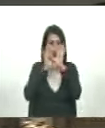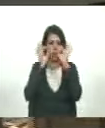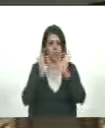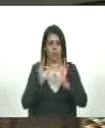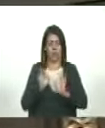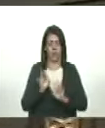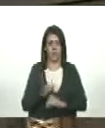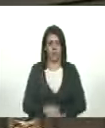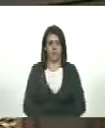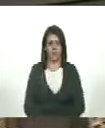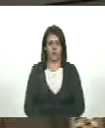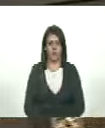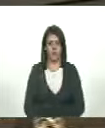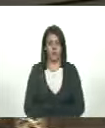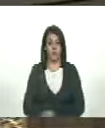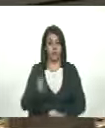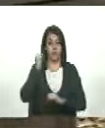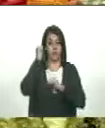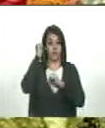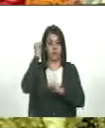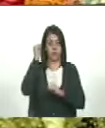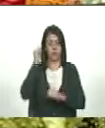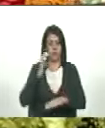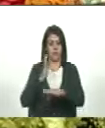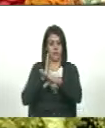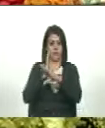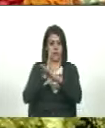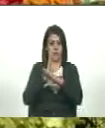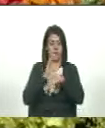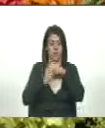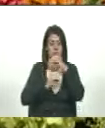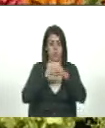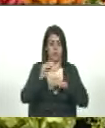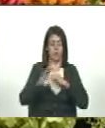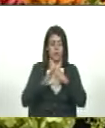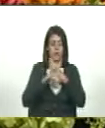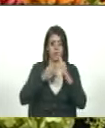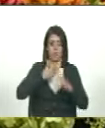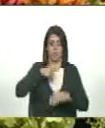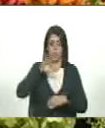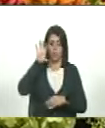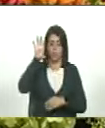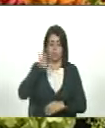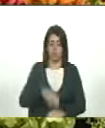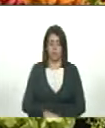manera, de manera victoriosa, el bloqueo criminal contra nuestro país.